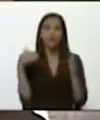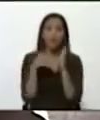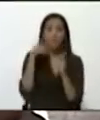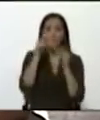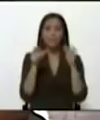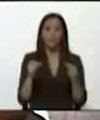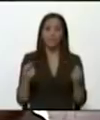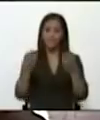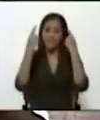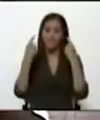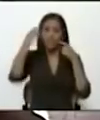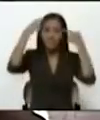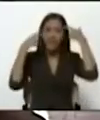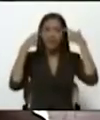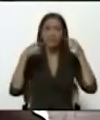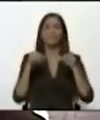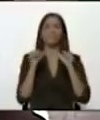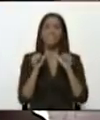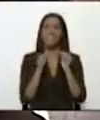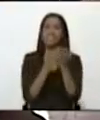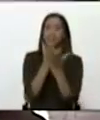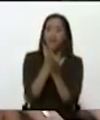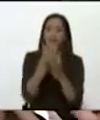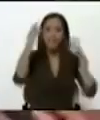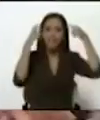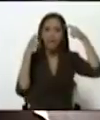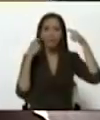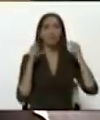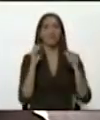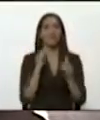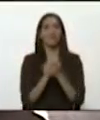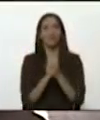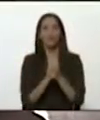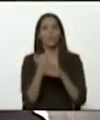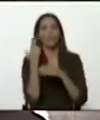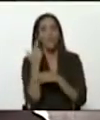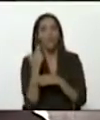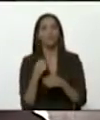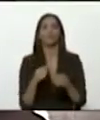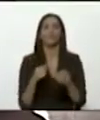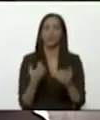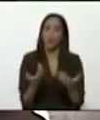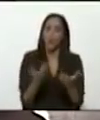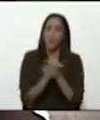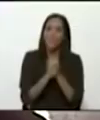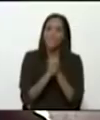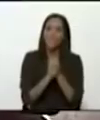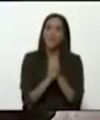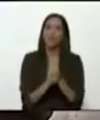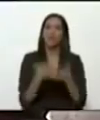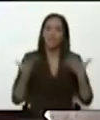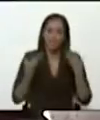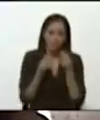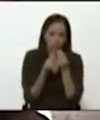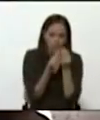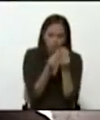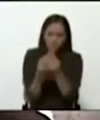formó Chávez, que todavía siguen siendo leales a Chávez. Estoy hablando de sus compañeros de armas, estoy hablando de sus compañeros que lo